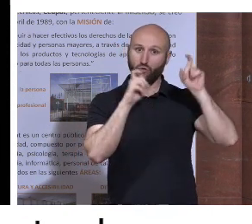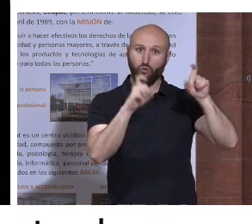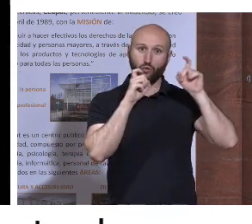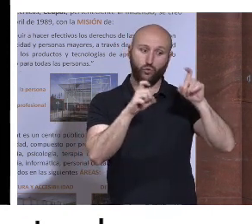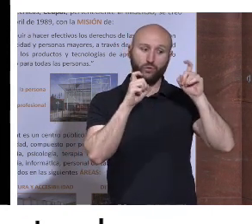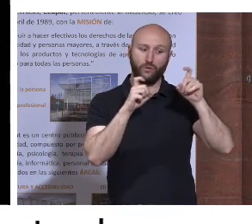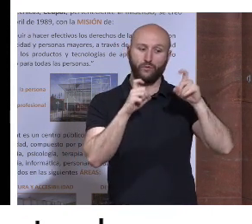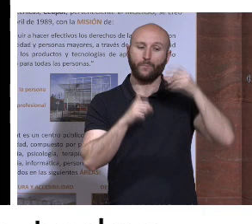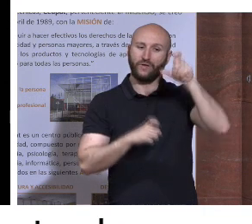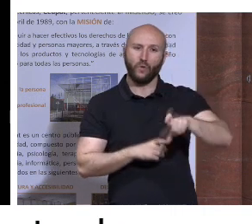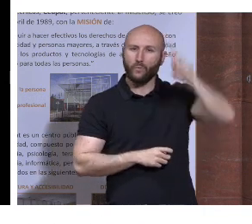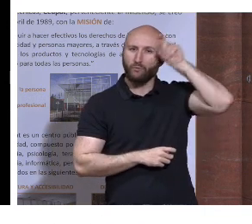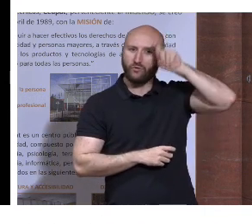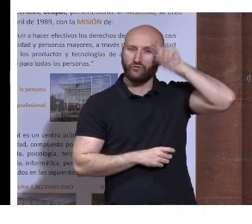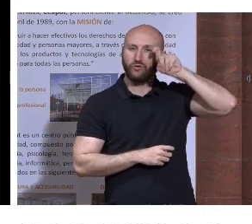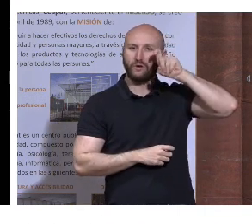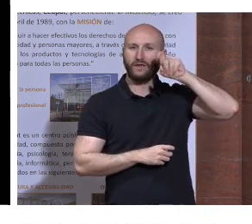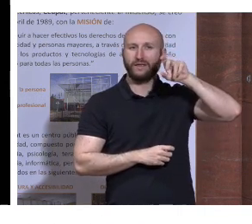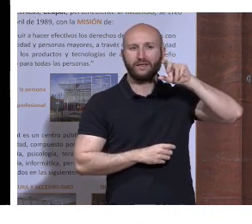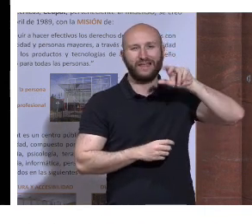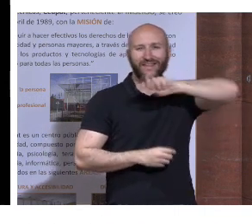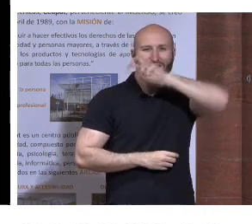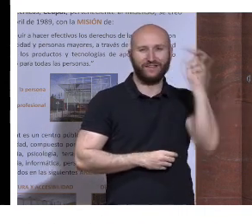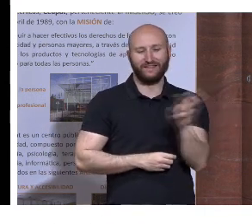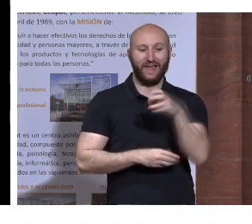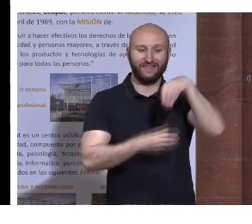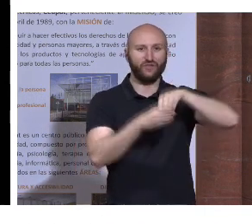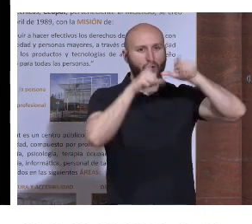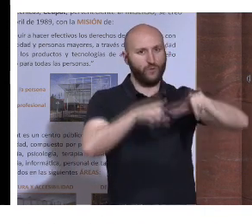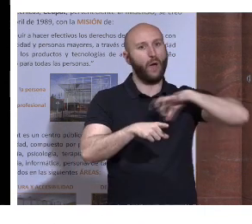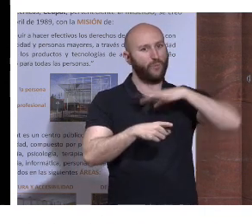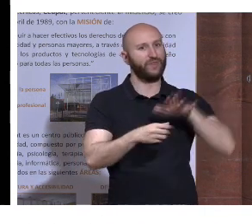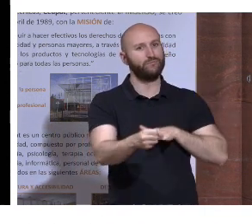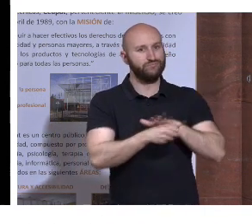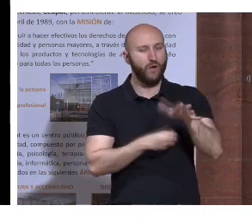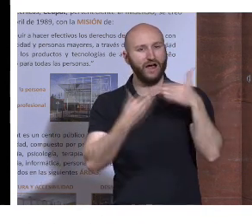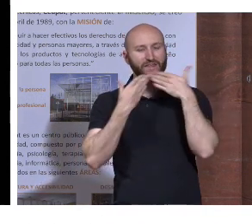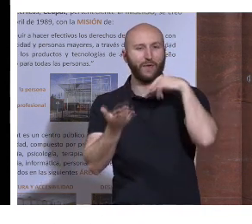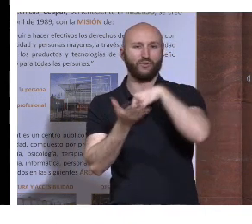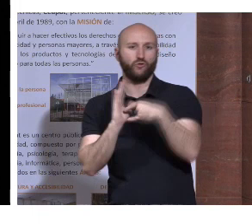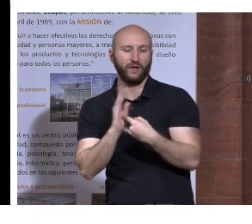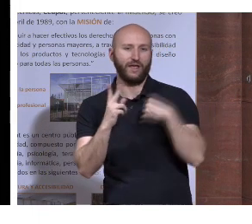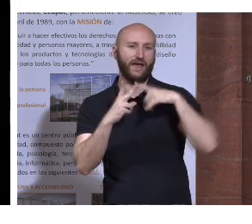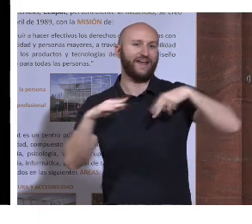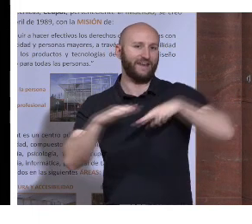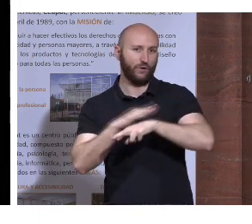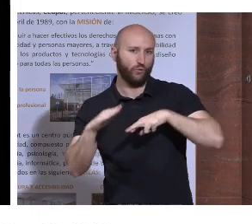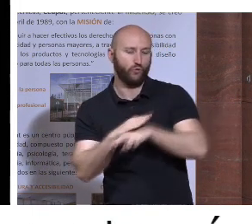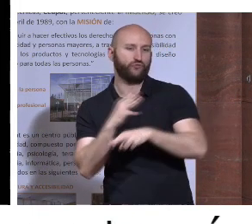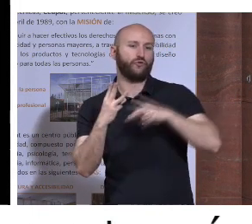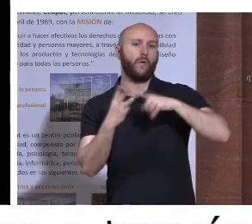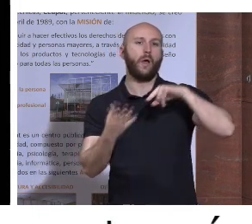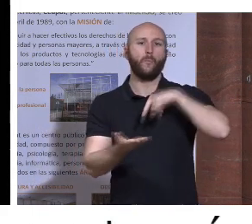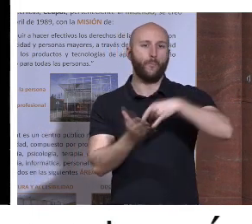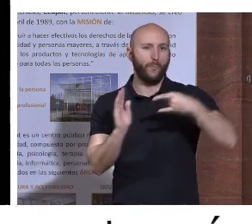los docentes puedan responder a esa diversidad que tienen en las aulas, a través de metodologías, recursos, planificación,